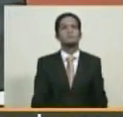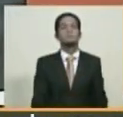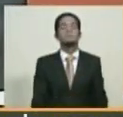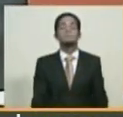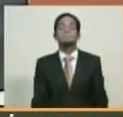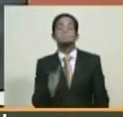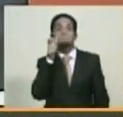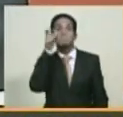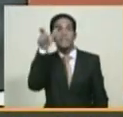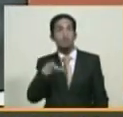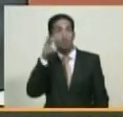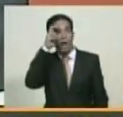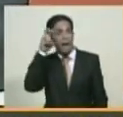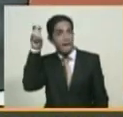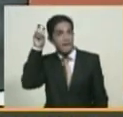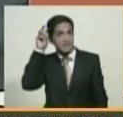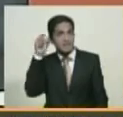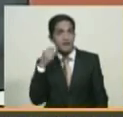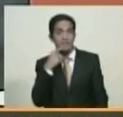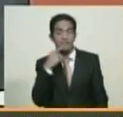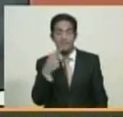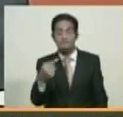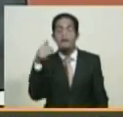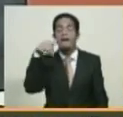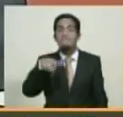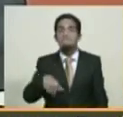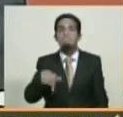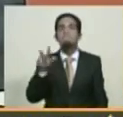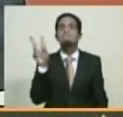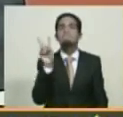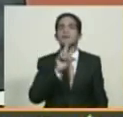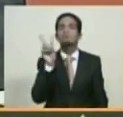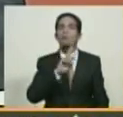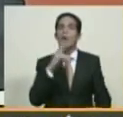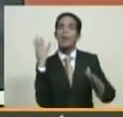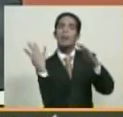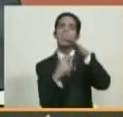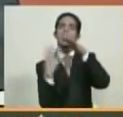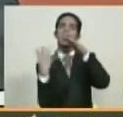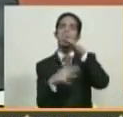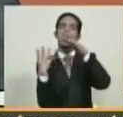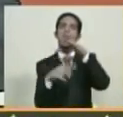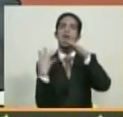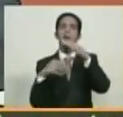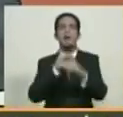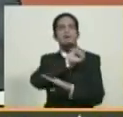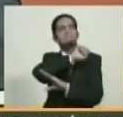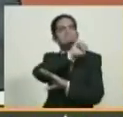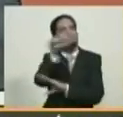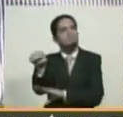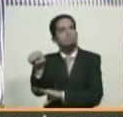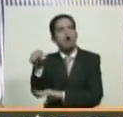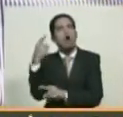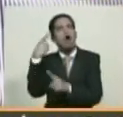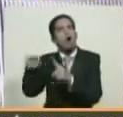canciller señalar que la crisis migratoria venezolana supera la de